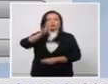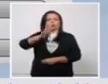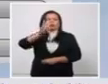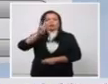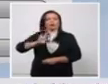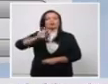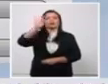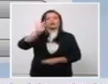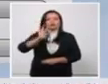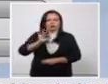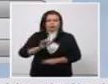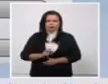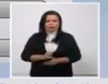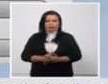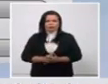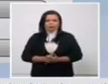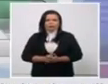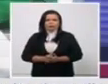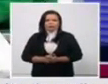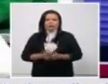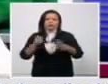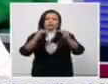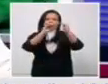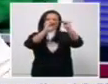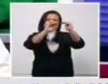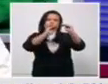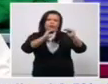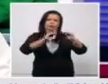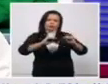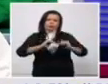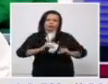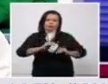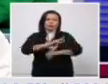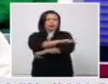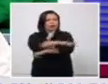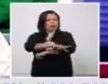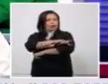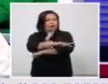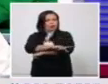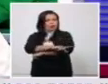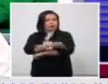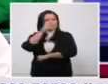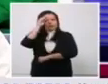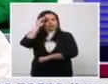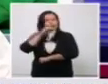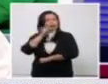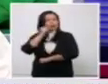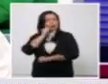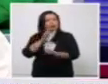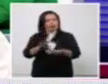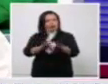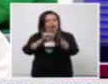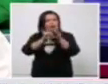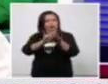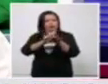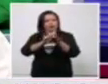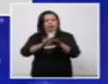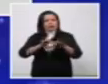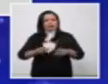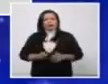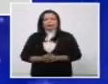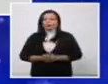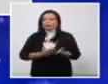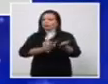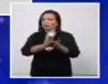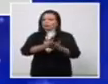2,33%. Por países, pues indiscutiblemente los de mayor reporte no cambian mucho